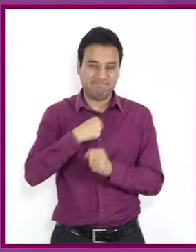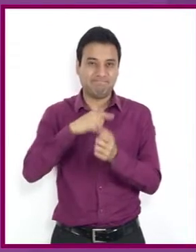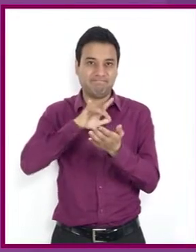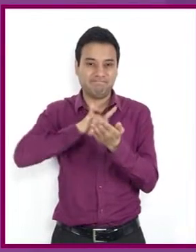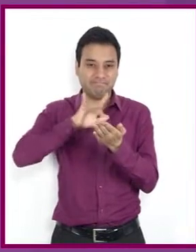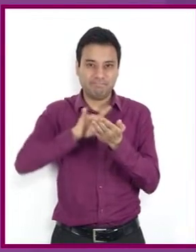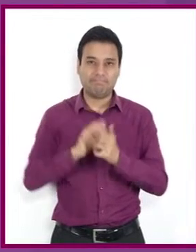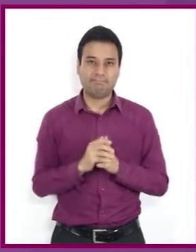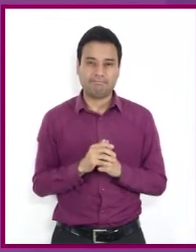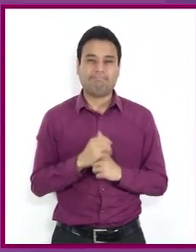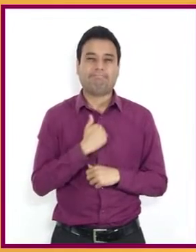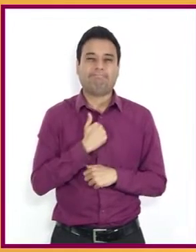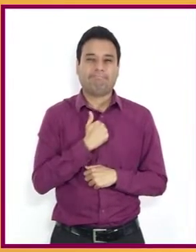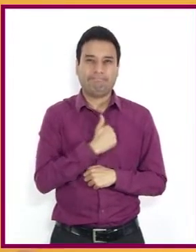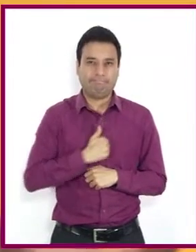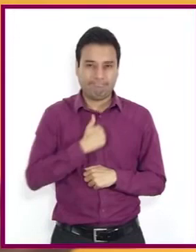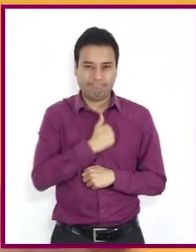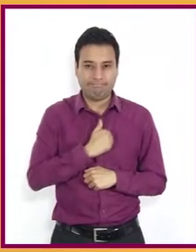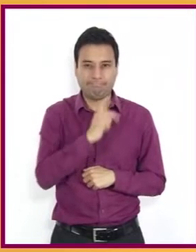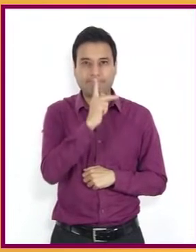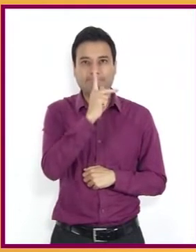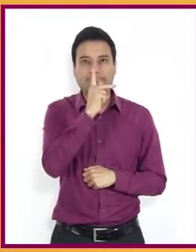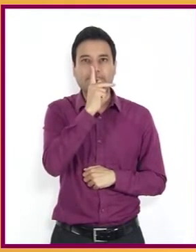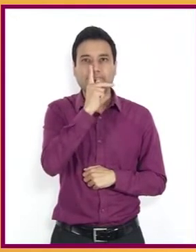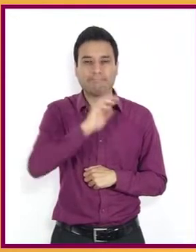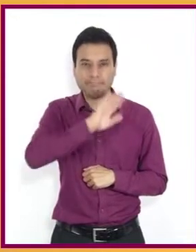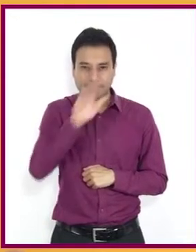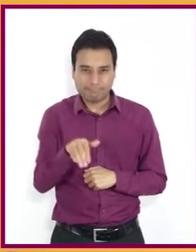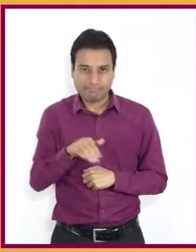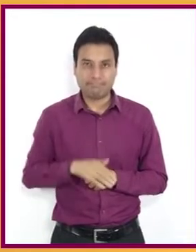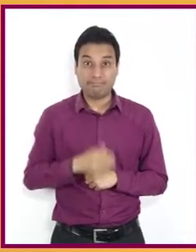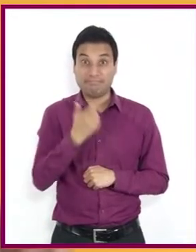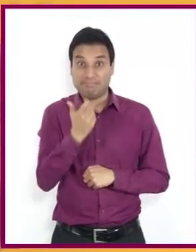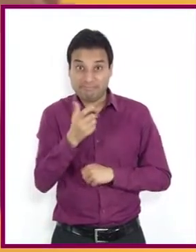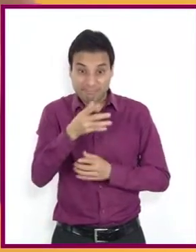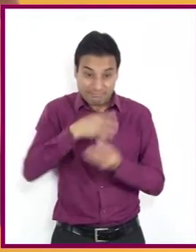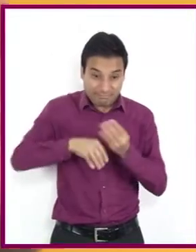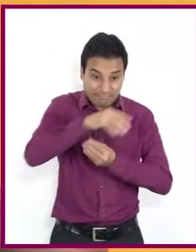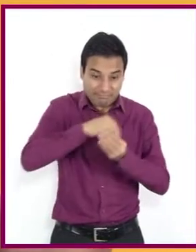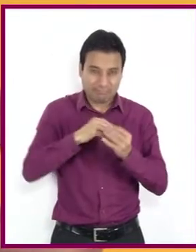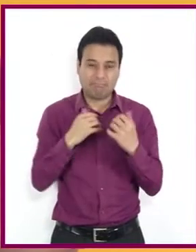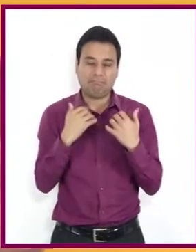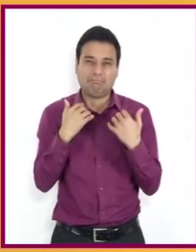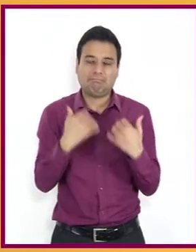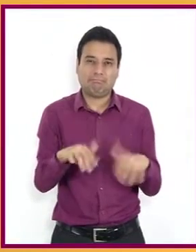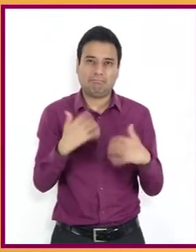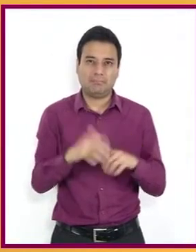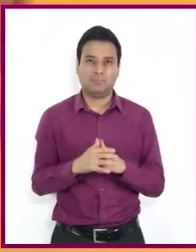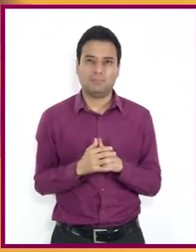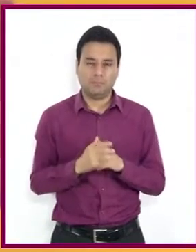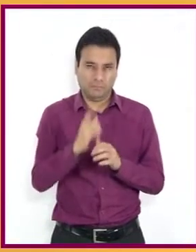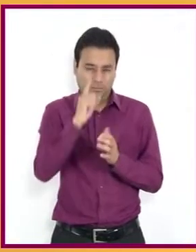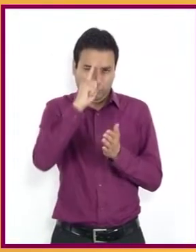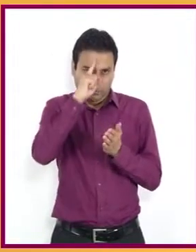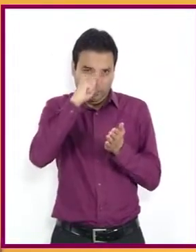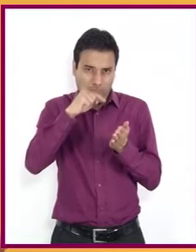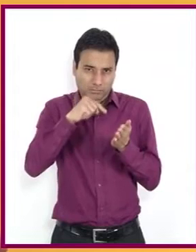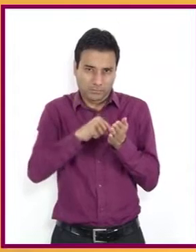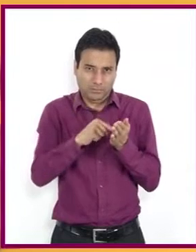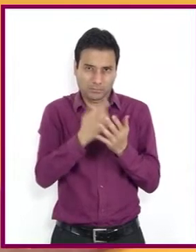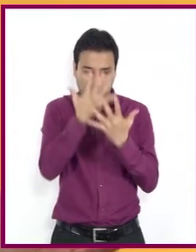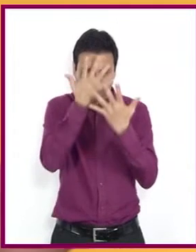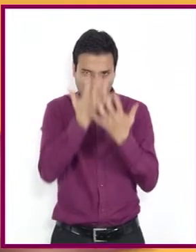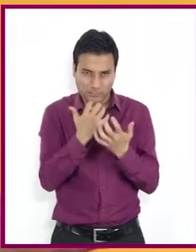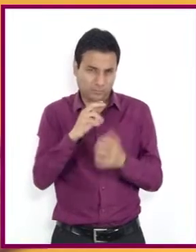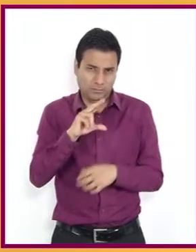Lamento escucharlo de su padre y bueno, lo de su situación económica, pero supongo que no todo fue tristeza